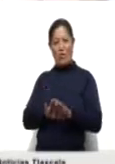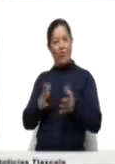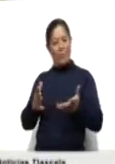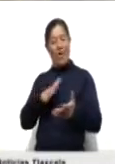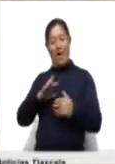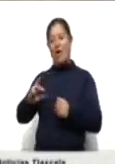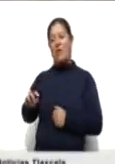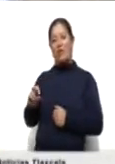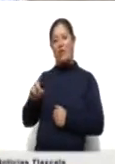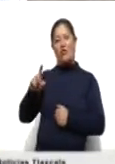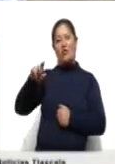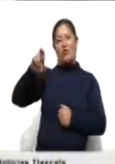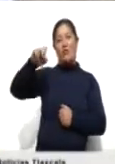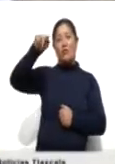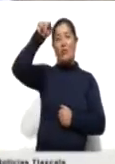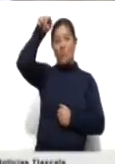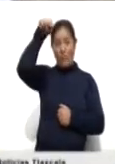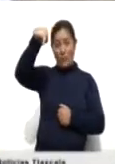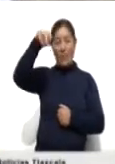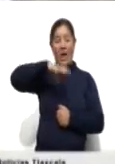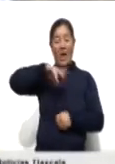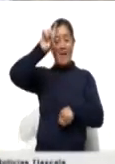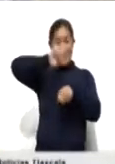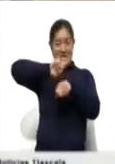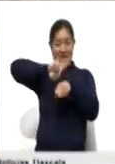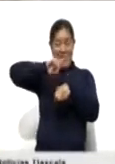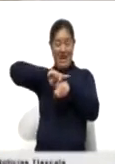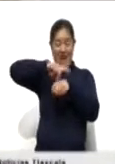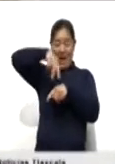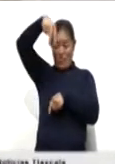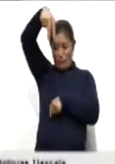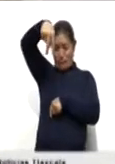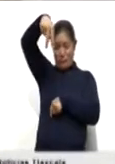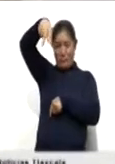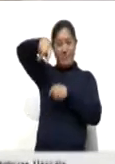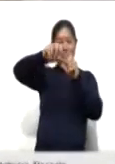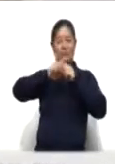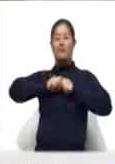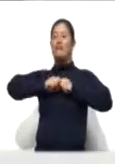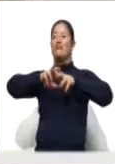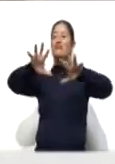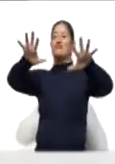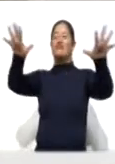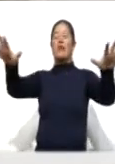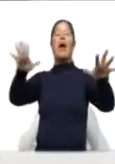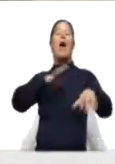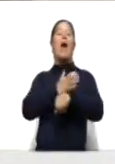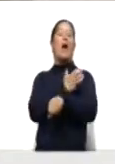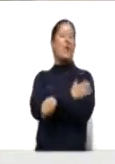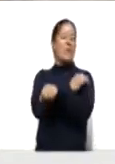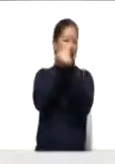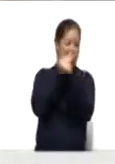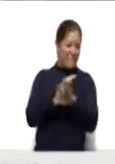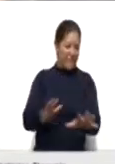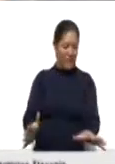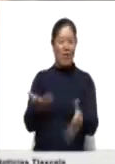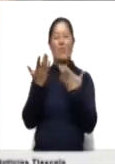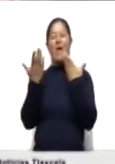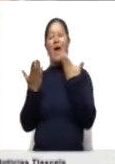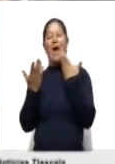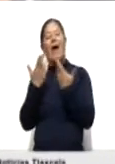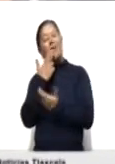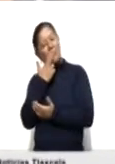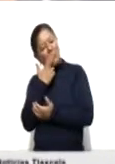las escalinatas de los héroes, todos los días del año, acompaña, orienta, entretiene e informa al auditorio? Con más